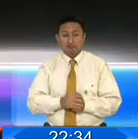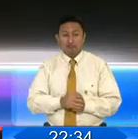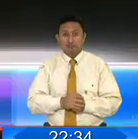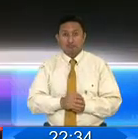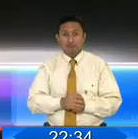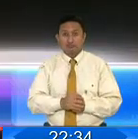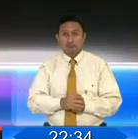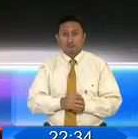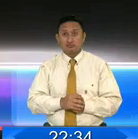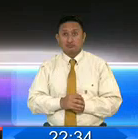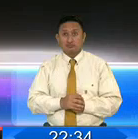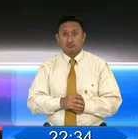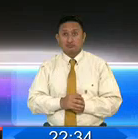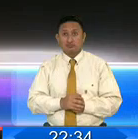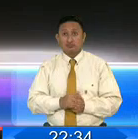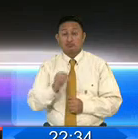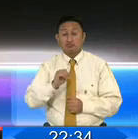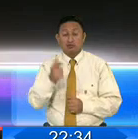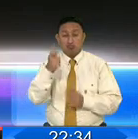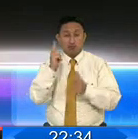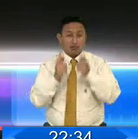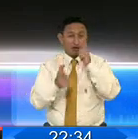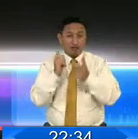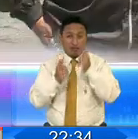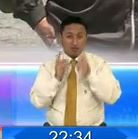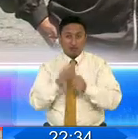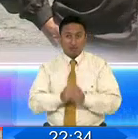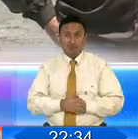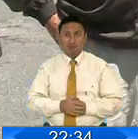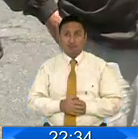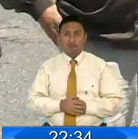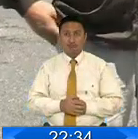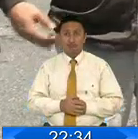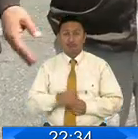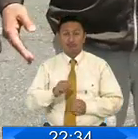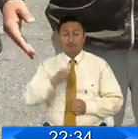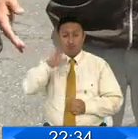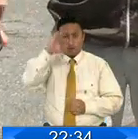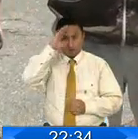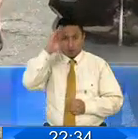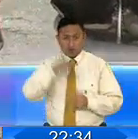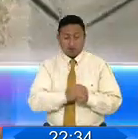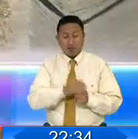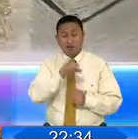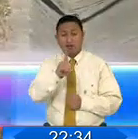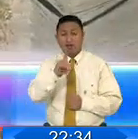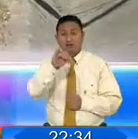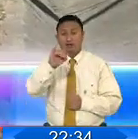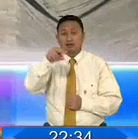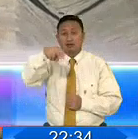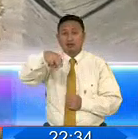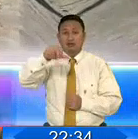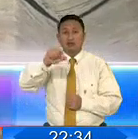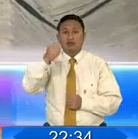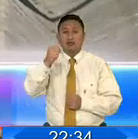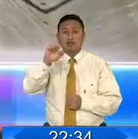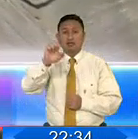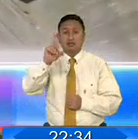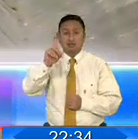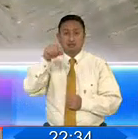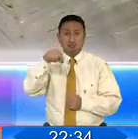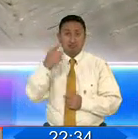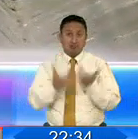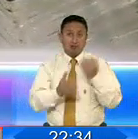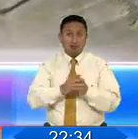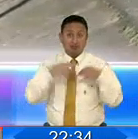223, son disparos y selectivos. Agentes de la DINASET trabajan en el caso, entre las hipótesis que en el sitio posiblemente hubo